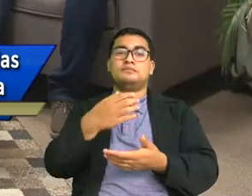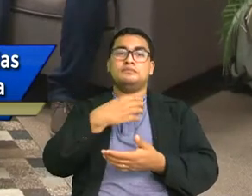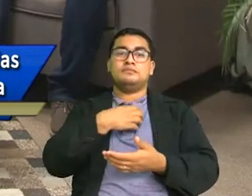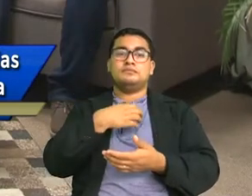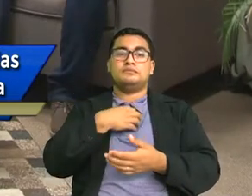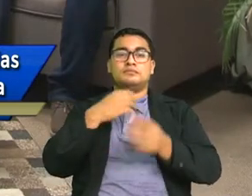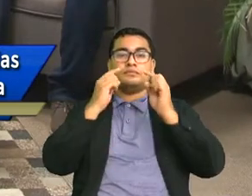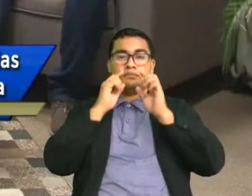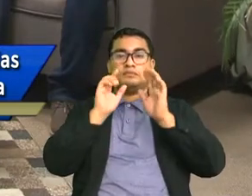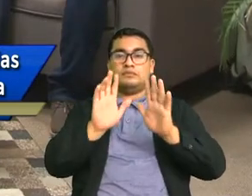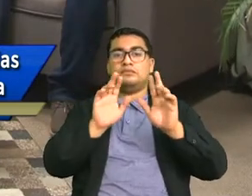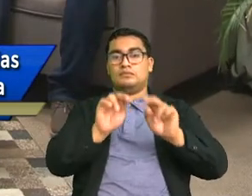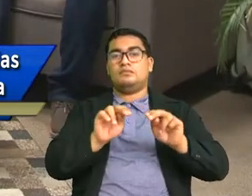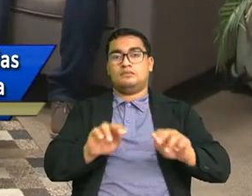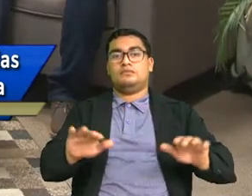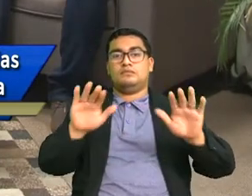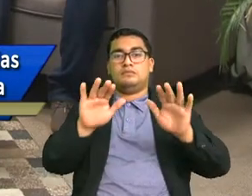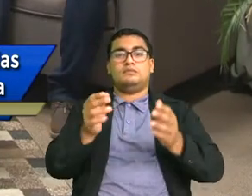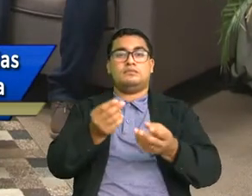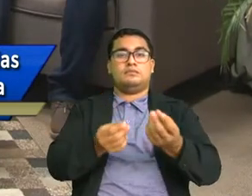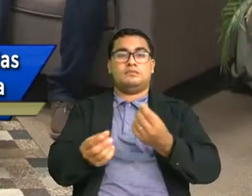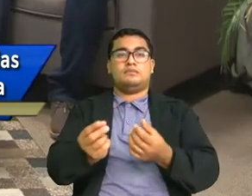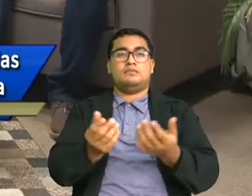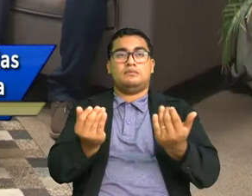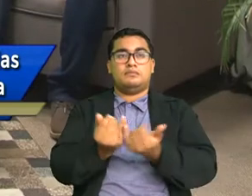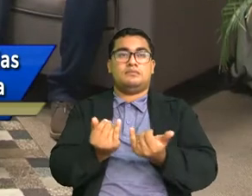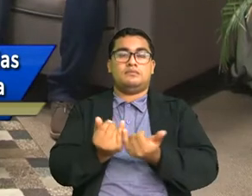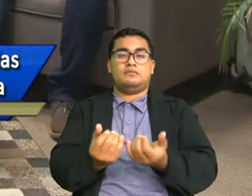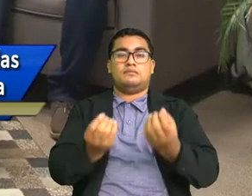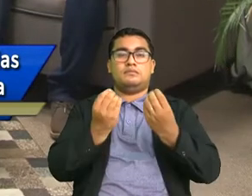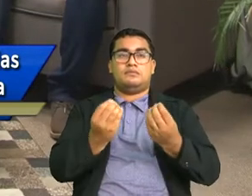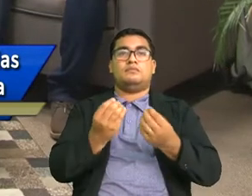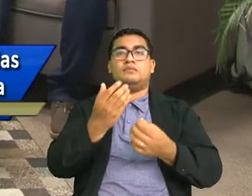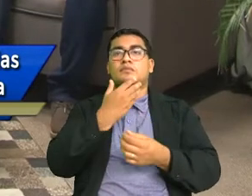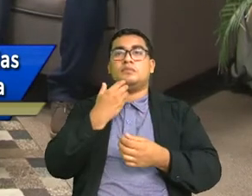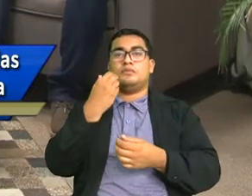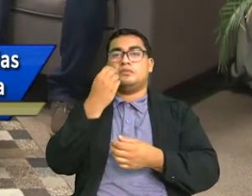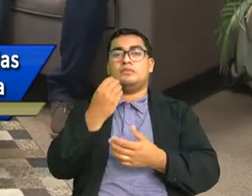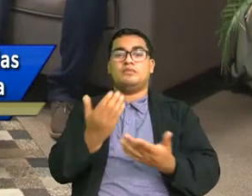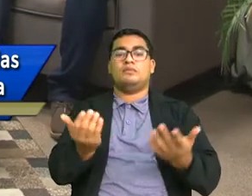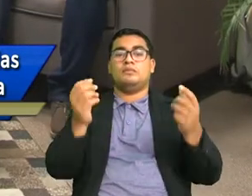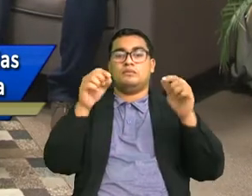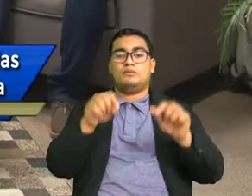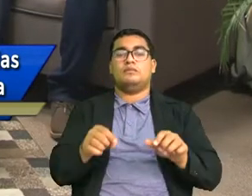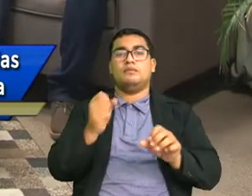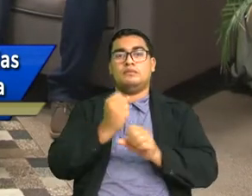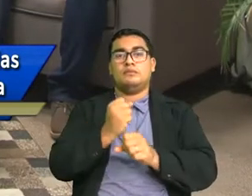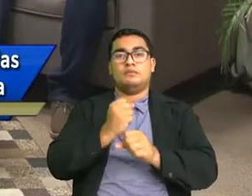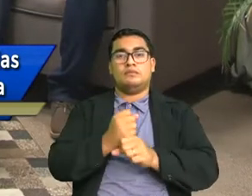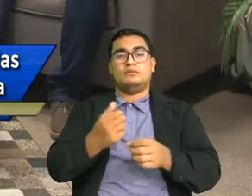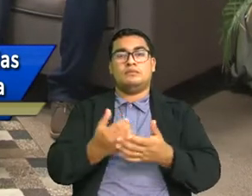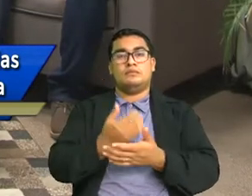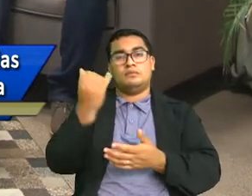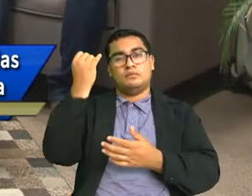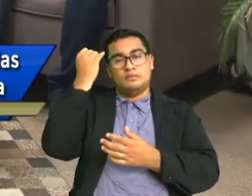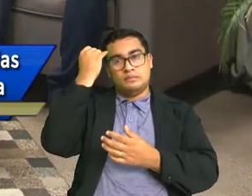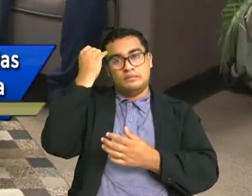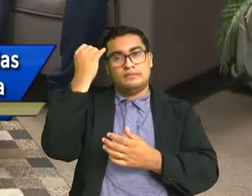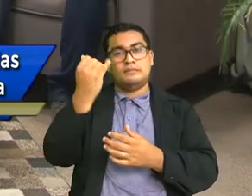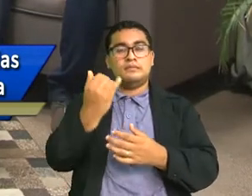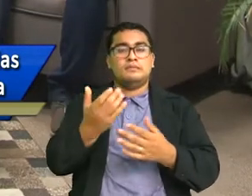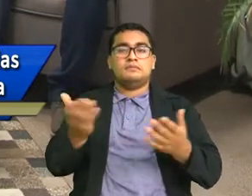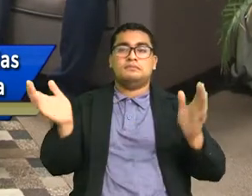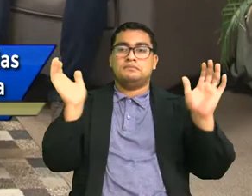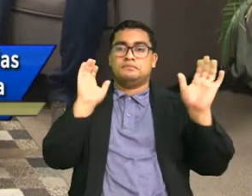social pero también económico porque muchos jóvenes ahora se están dedicando a reproducir esta tecnología y la están poniendo en